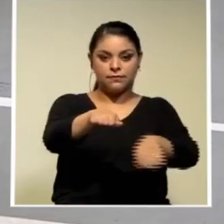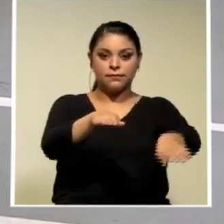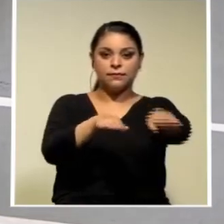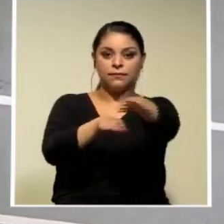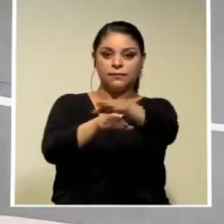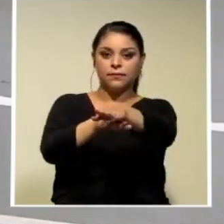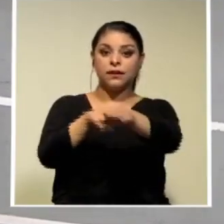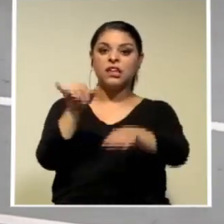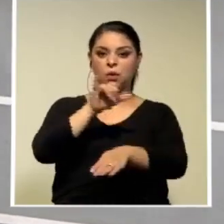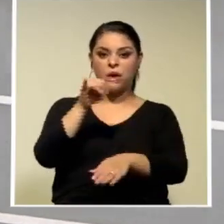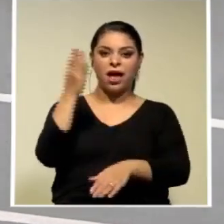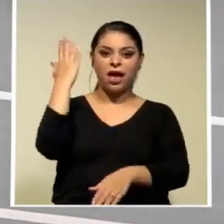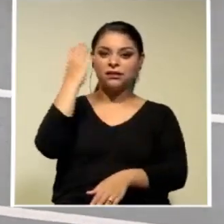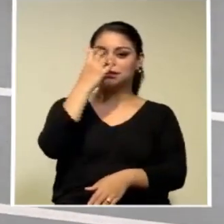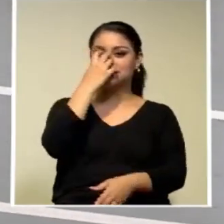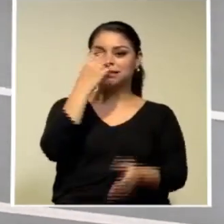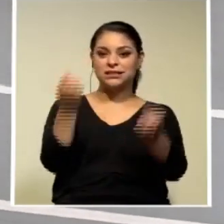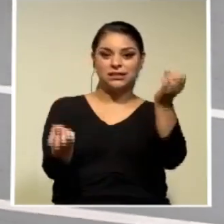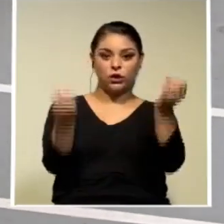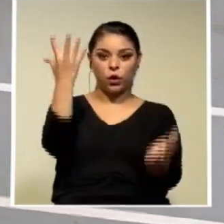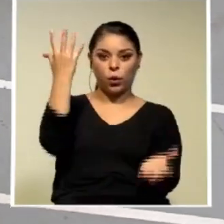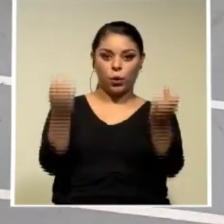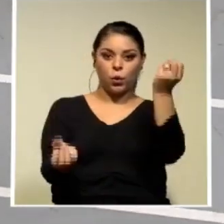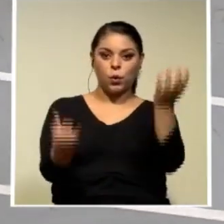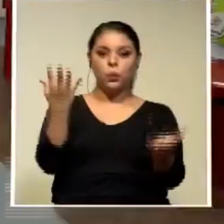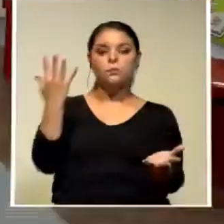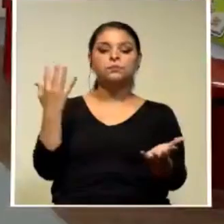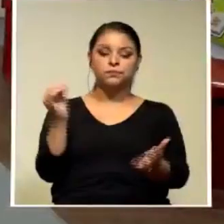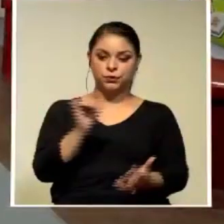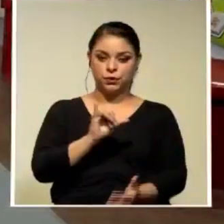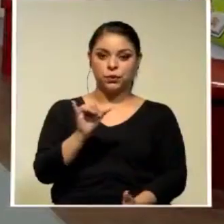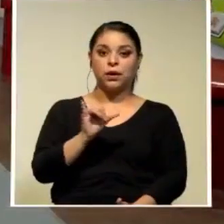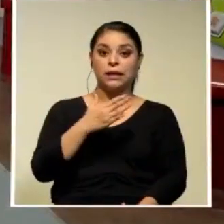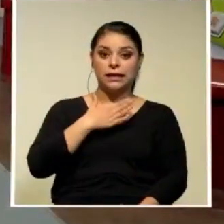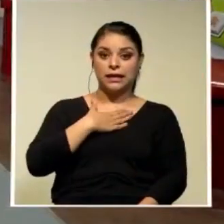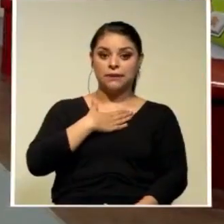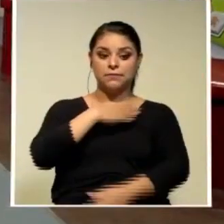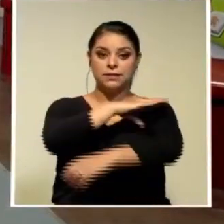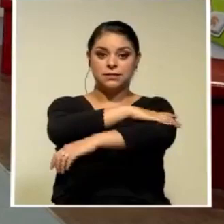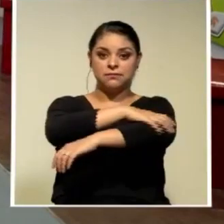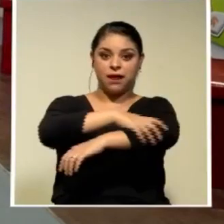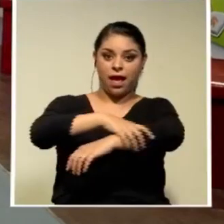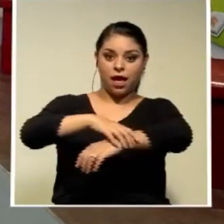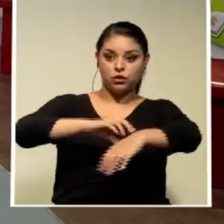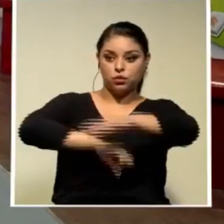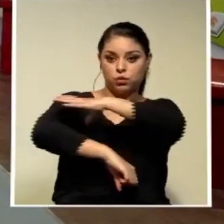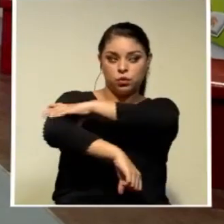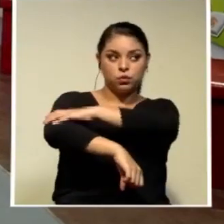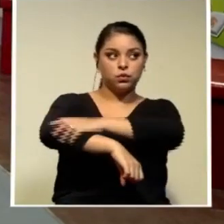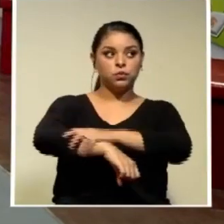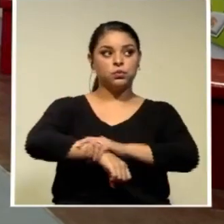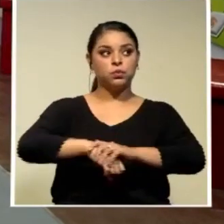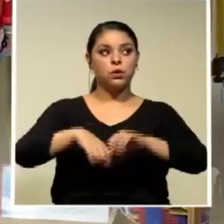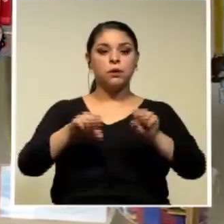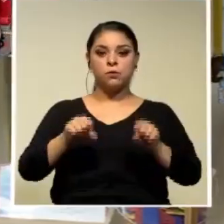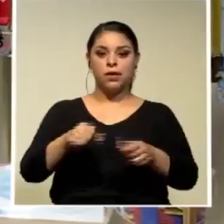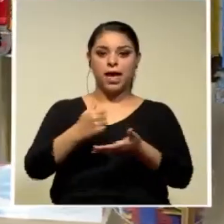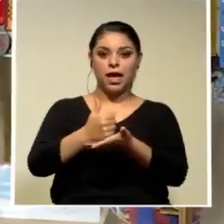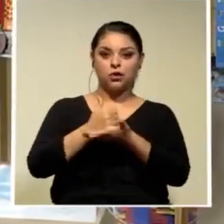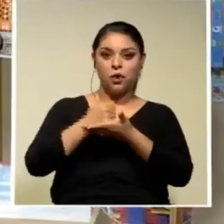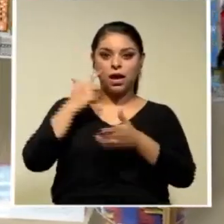Vamos a ver. Pie adelante. Y atrás. Mis brazos me pueden servir. Vayan un poquito más adelante, niña Ley, para que no choquemos. Pues.